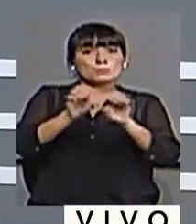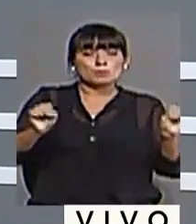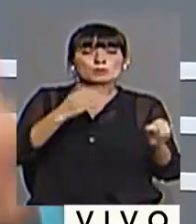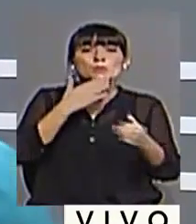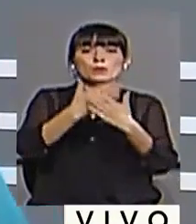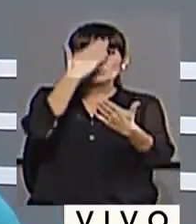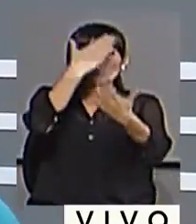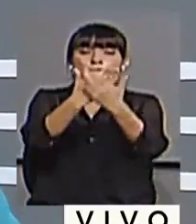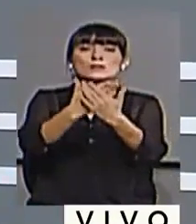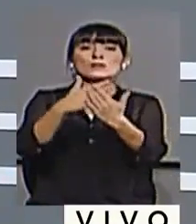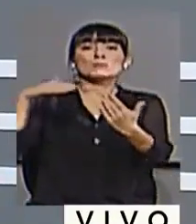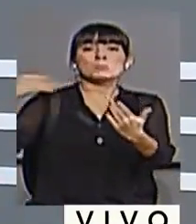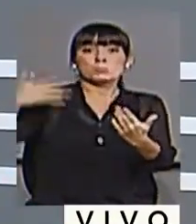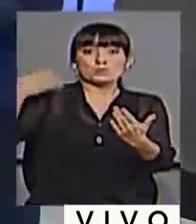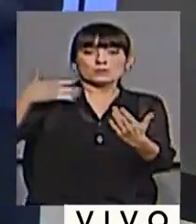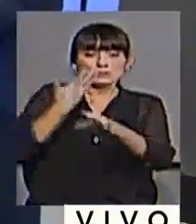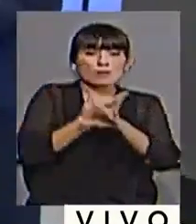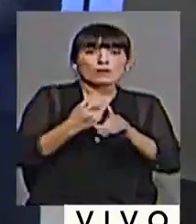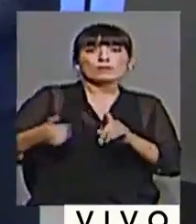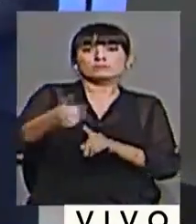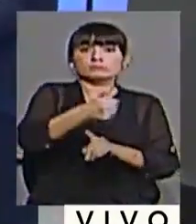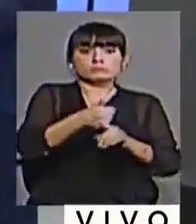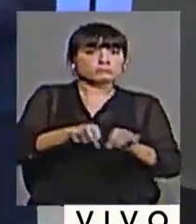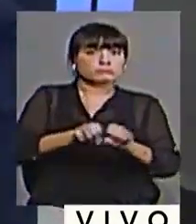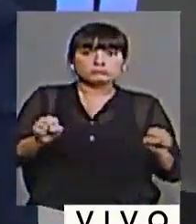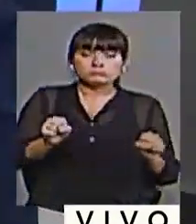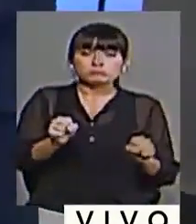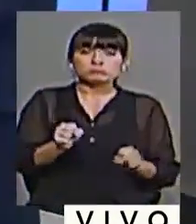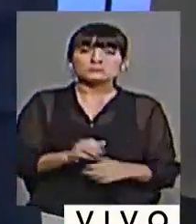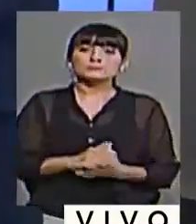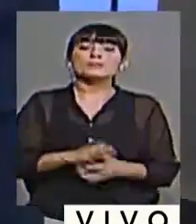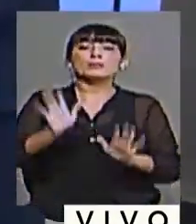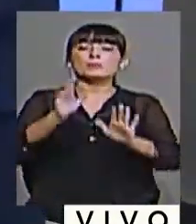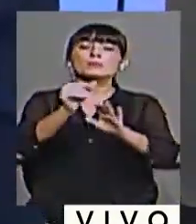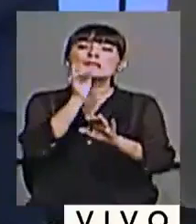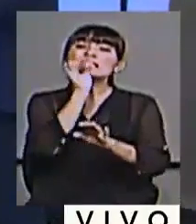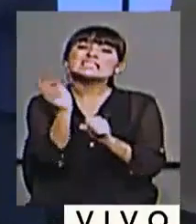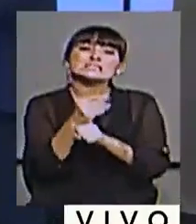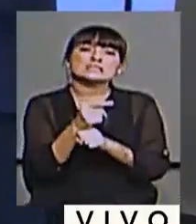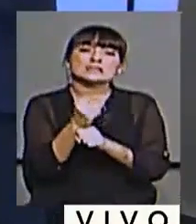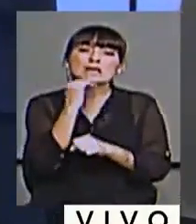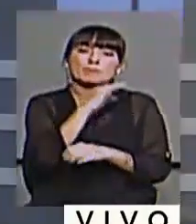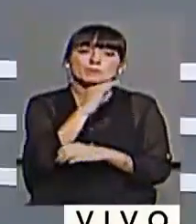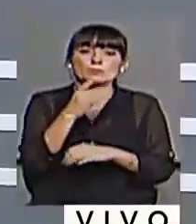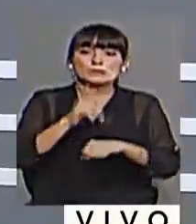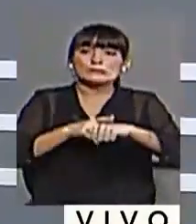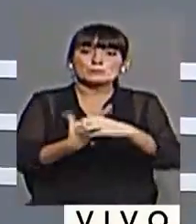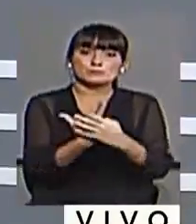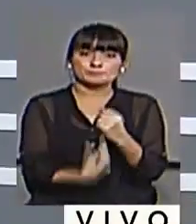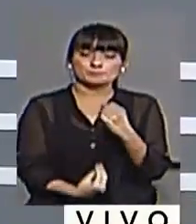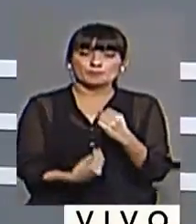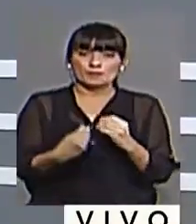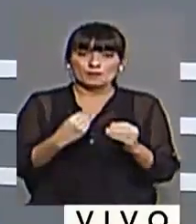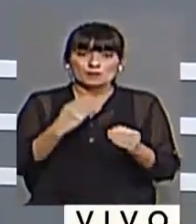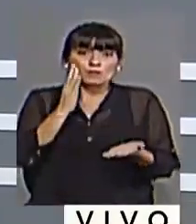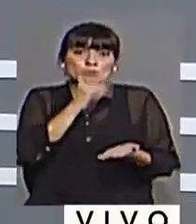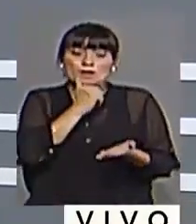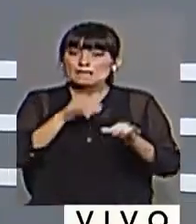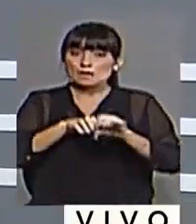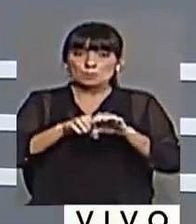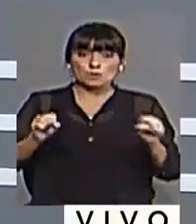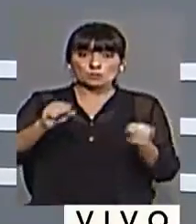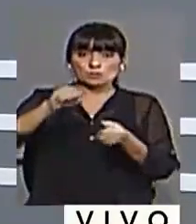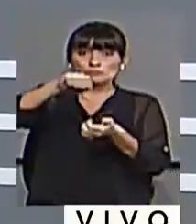al frente lo que importa. Pero déjame decir una cosa súper rápido. Yo sé que estamos corto de tiempo. El no tener un acuerdo